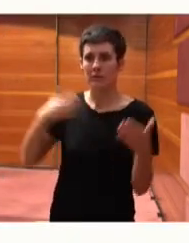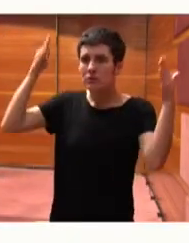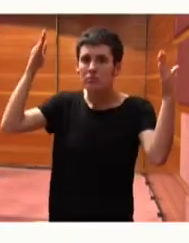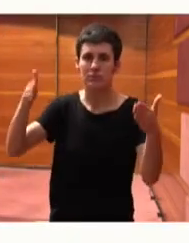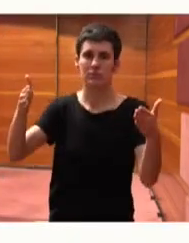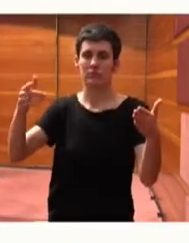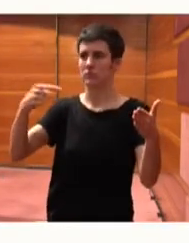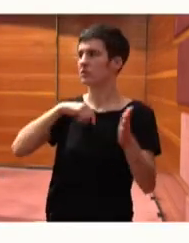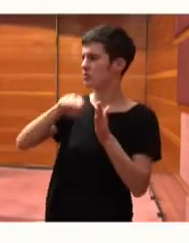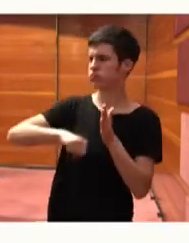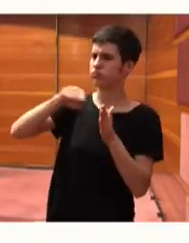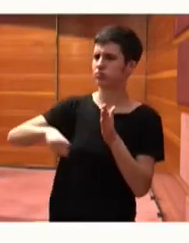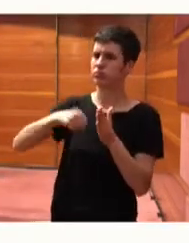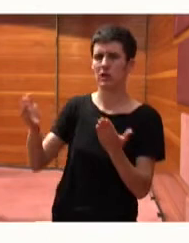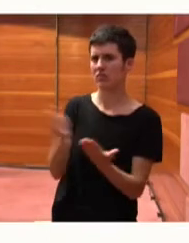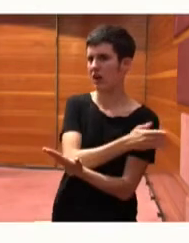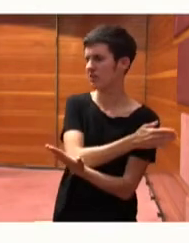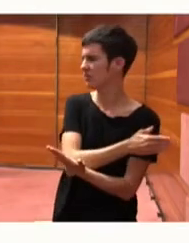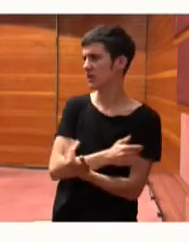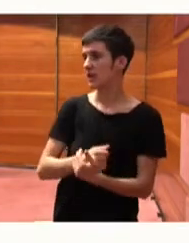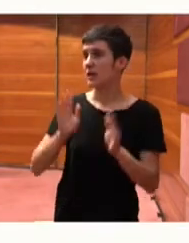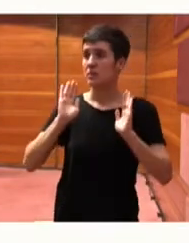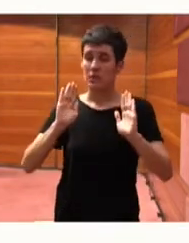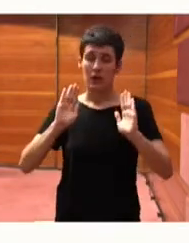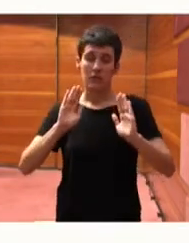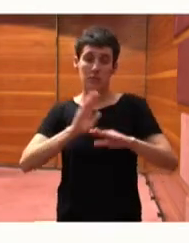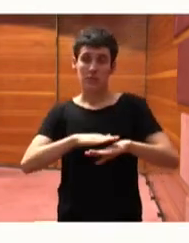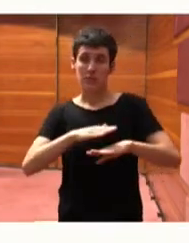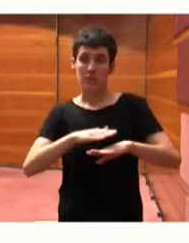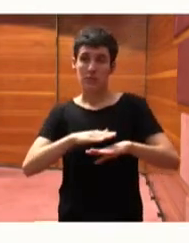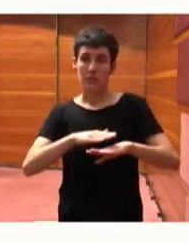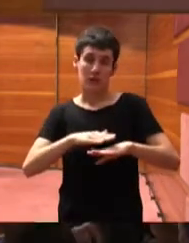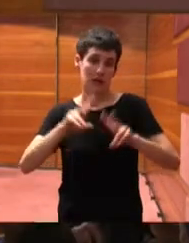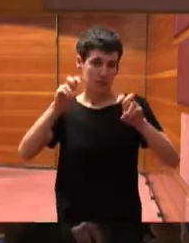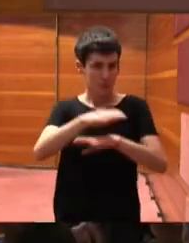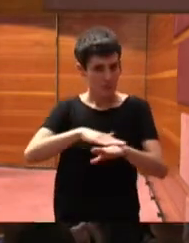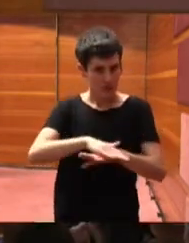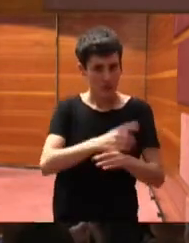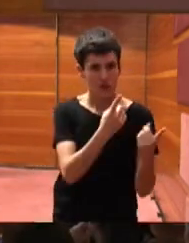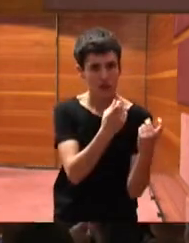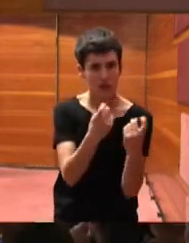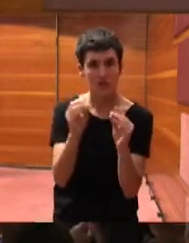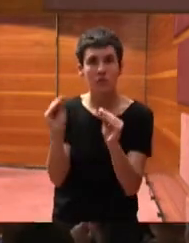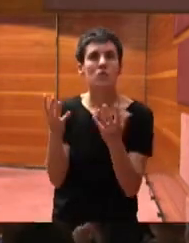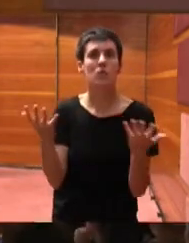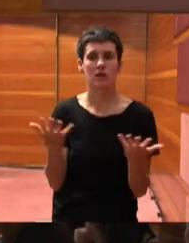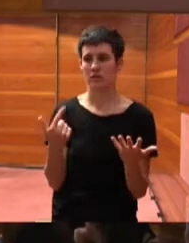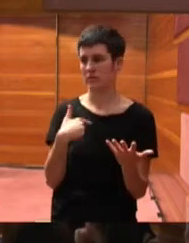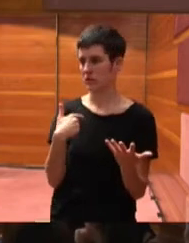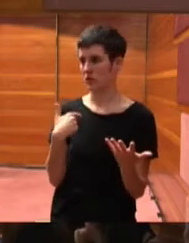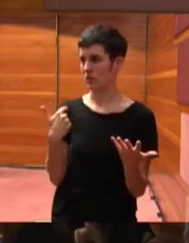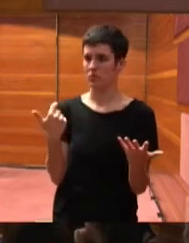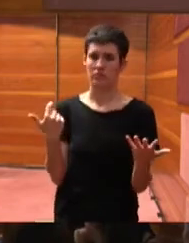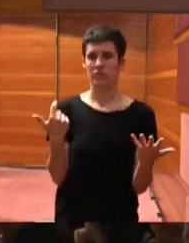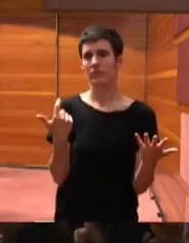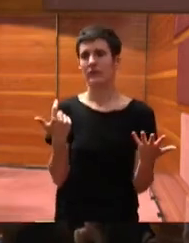largo que me lo voy a saltar, ¿vale? Pero para llegar a lo más básico, ¿qué necesidades tienen? Yo no voy a dar en la clave,